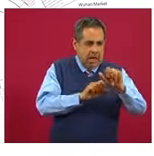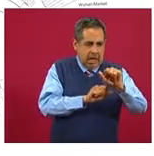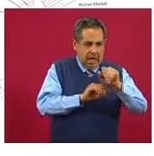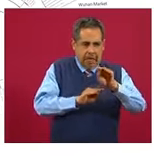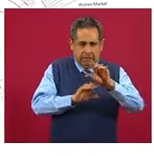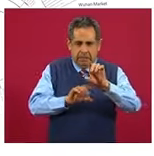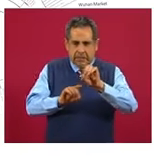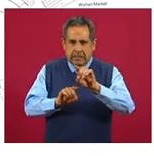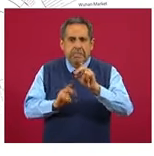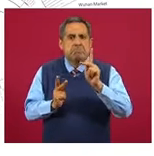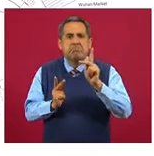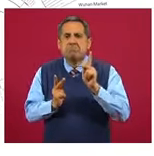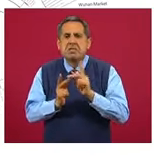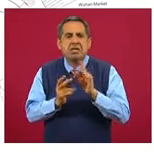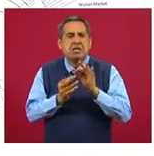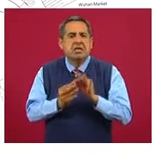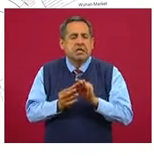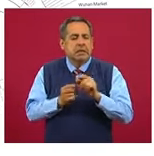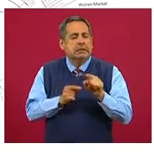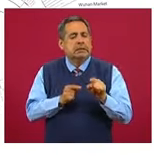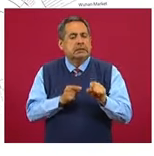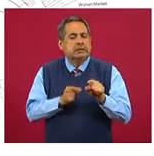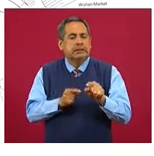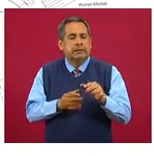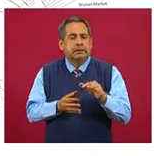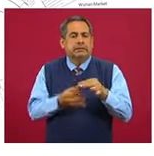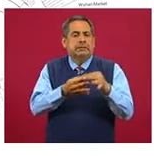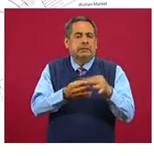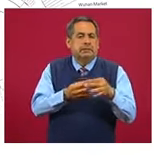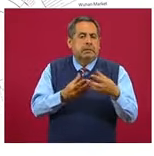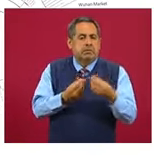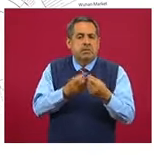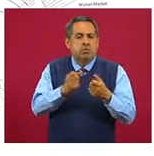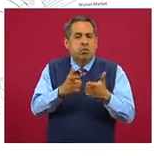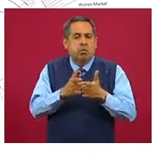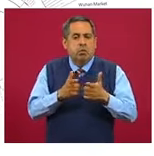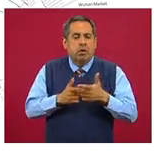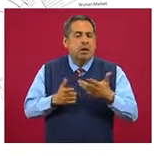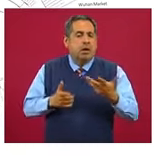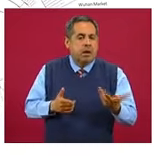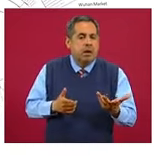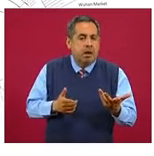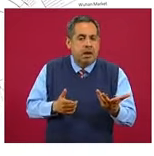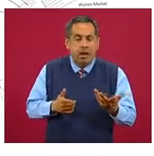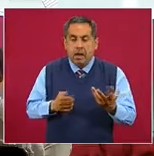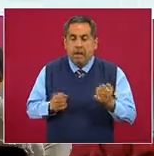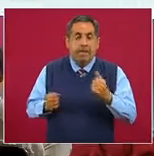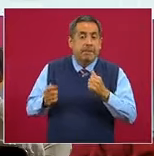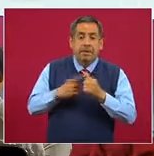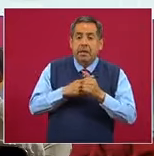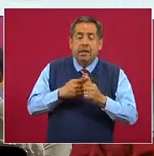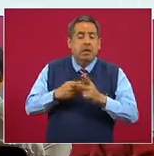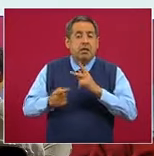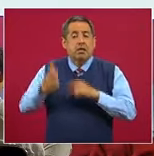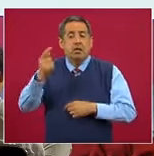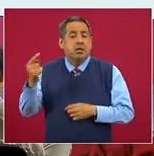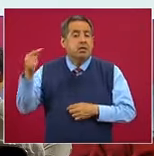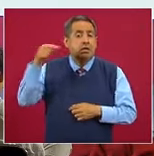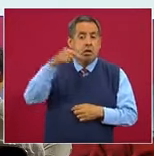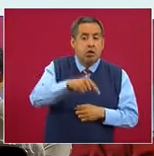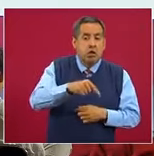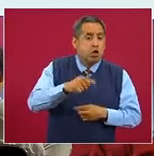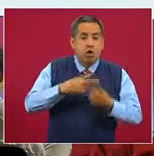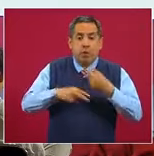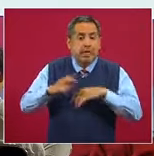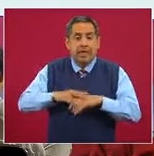filogenético, se agrupa, entonces esto nos hace sentido. ¿Qué es lo que estamos diciendo? Que nuestra primera introducción no venía